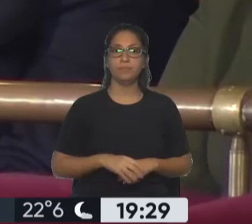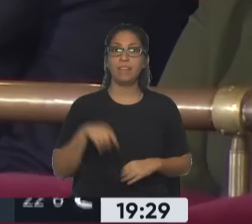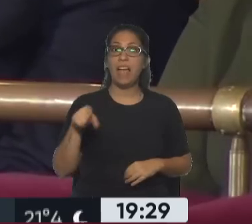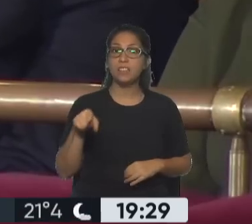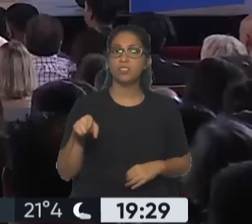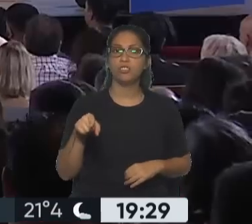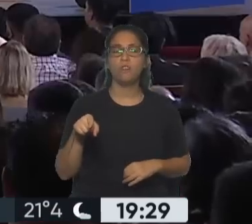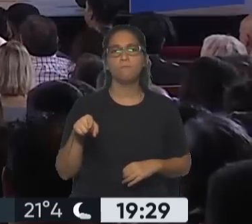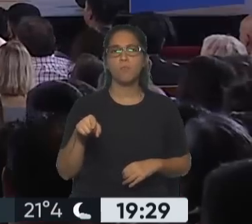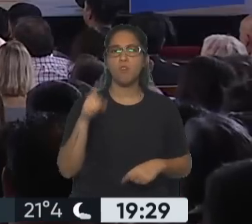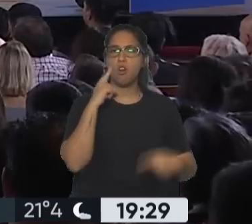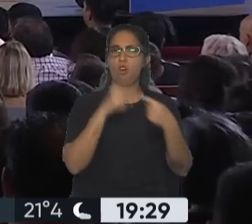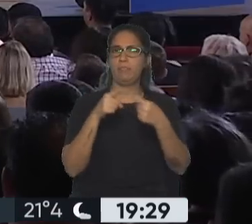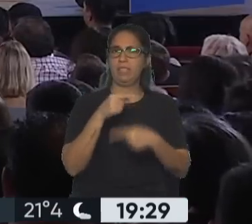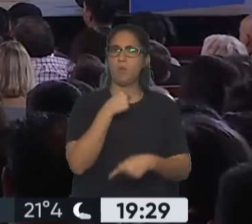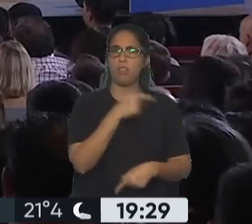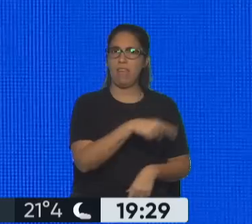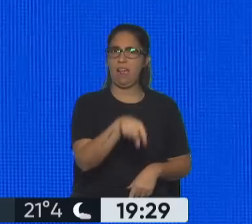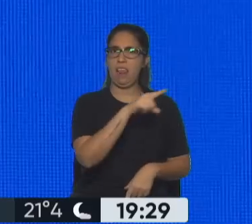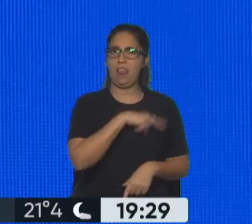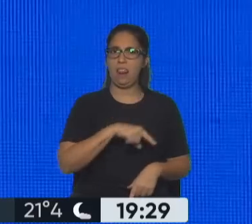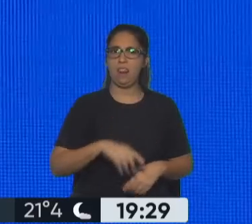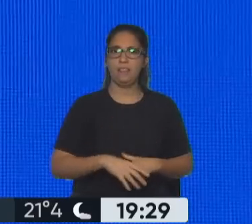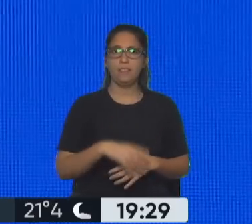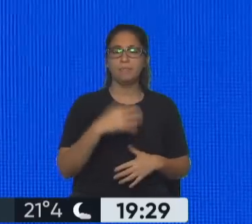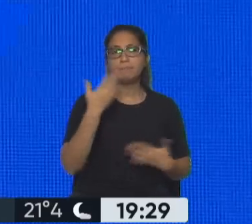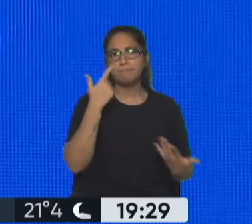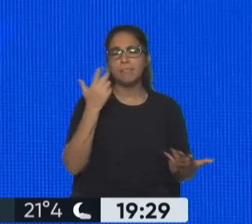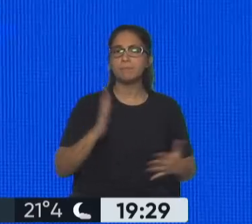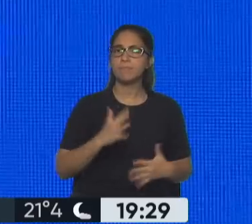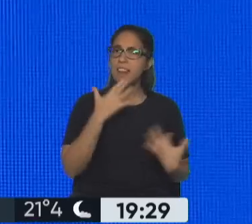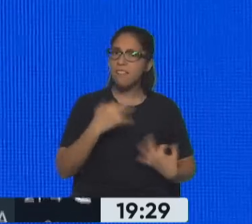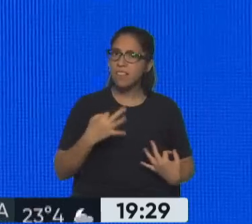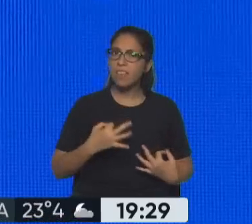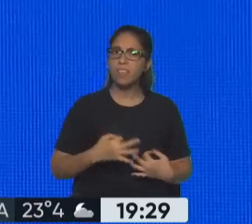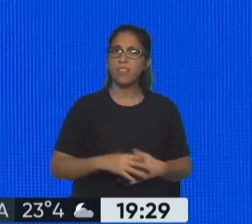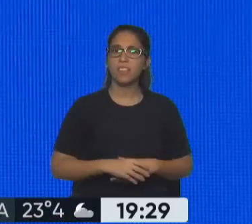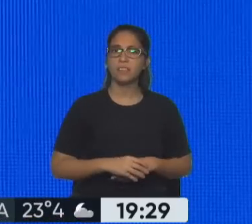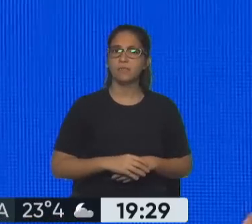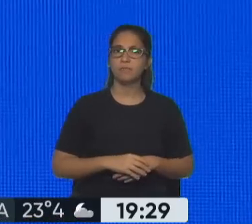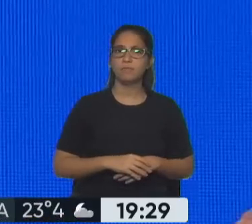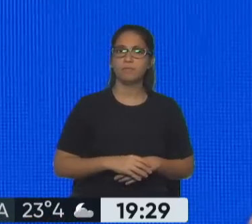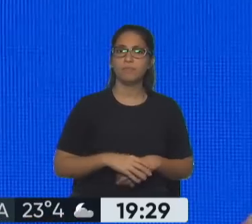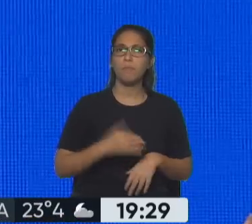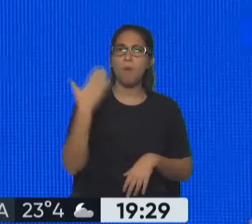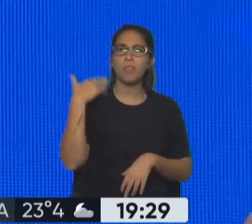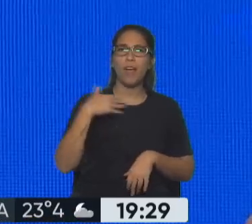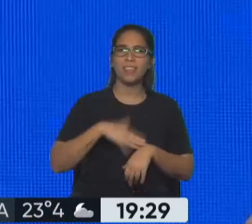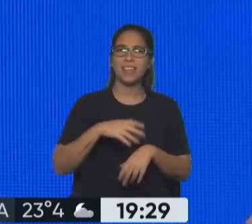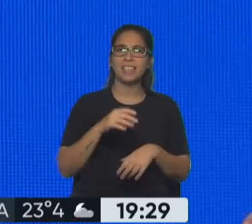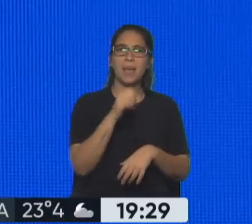algunas de las intenciones. Miren, la verdad que en la convertibilidad no